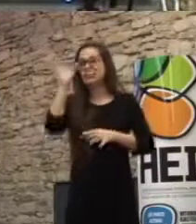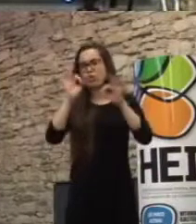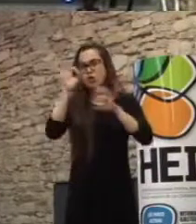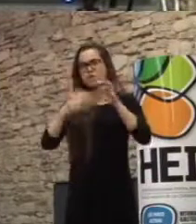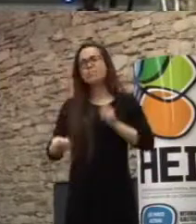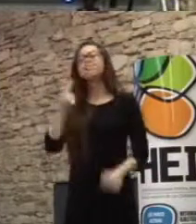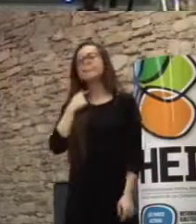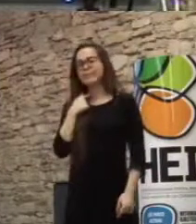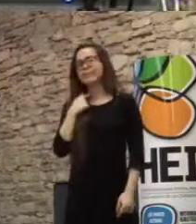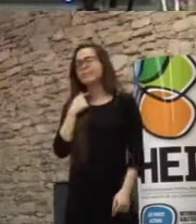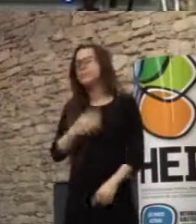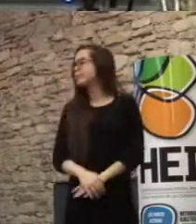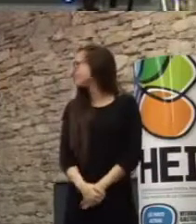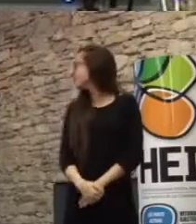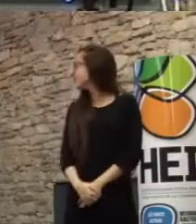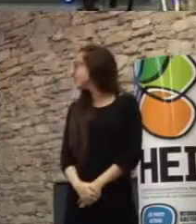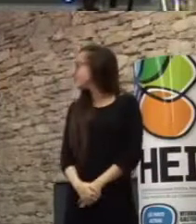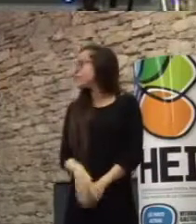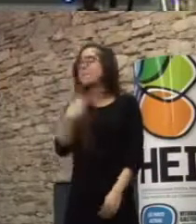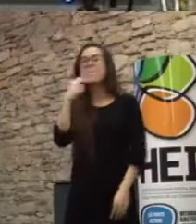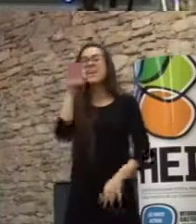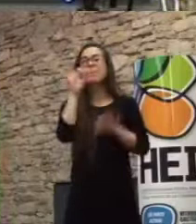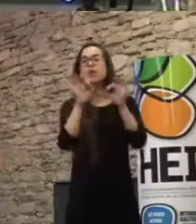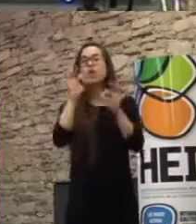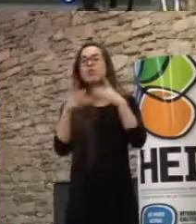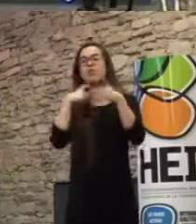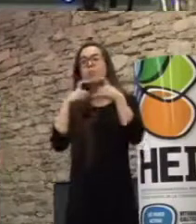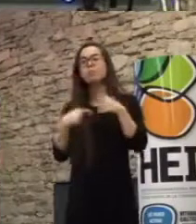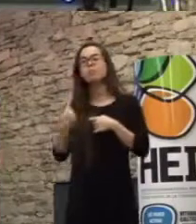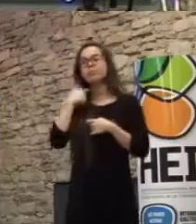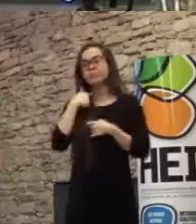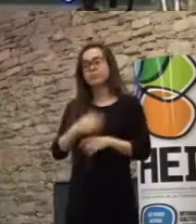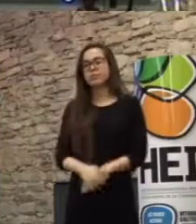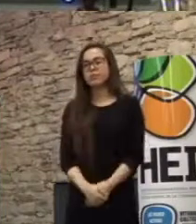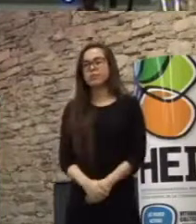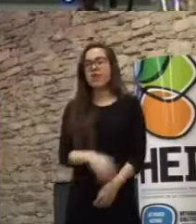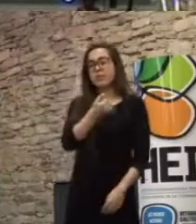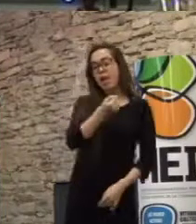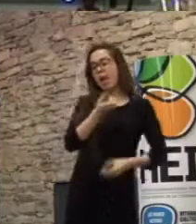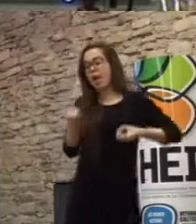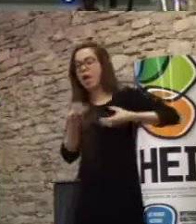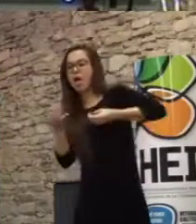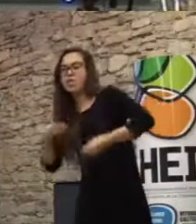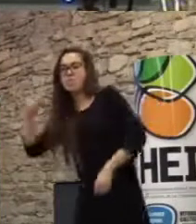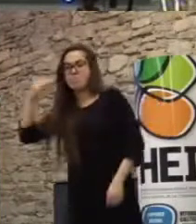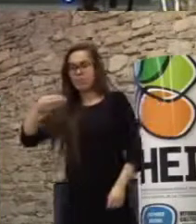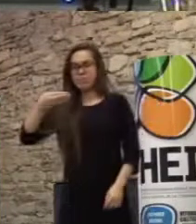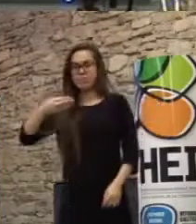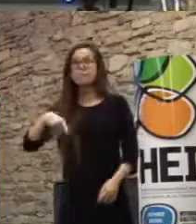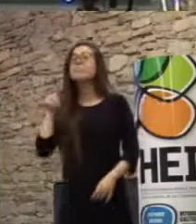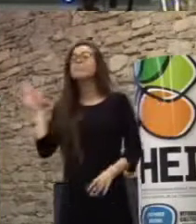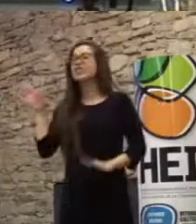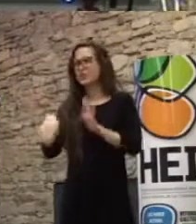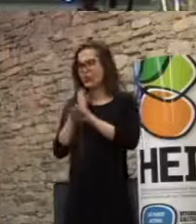ahí está un 20 por ciento información se pierde de ave prima pero es que esto sigue no